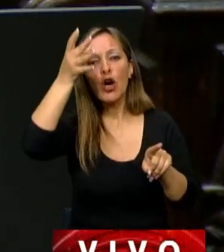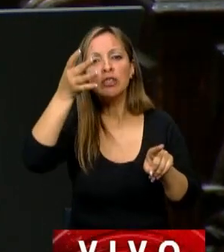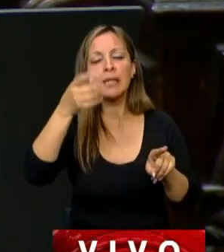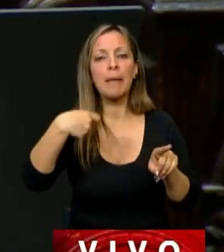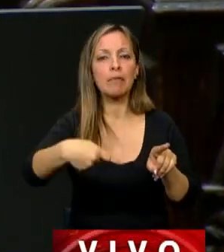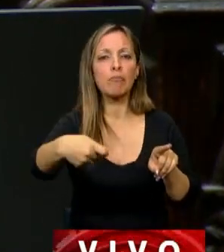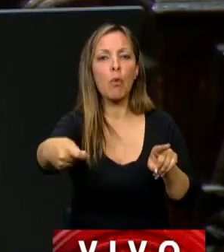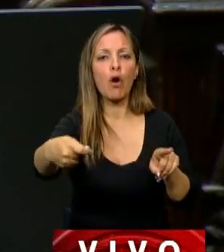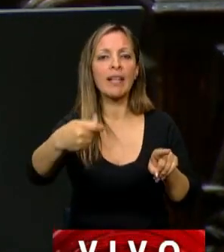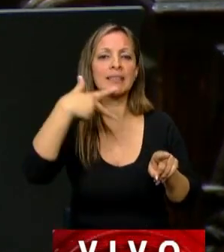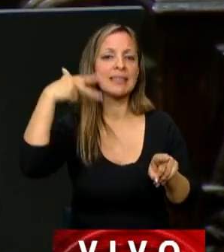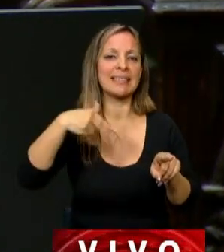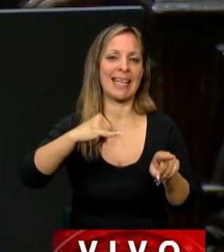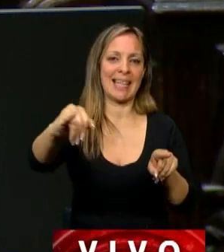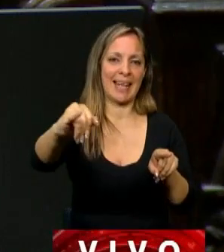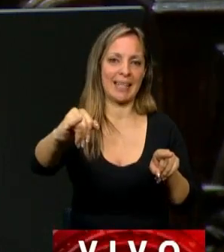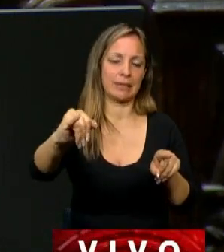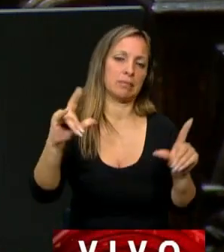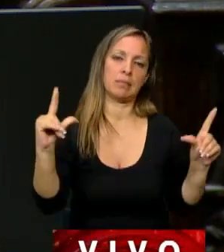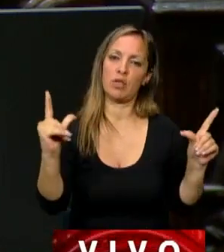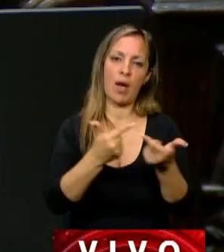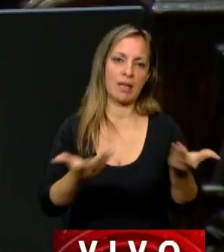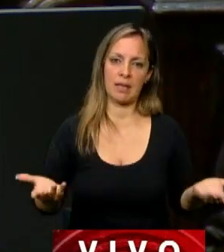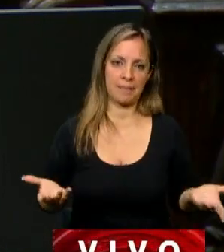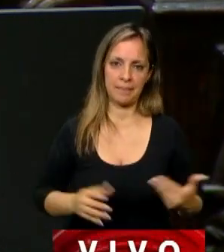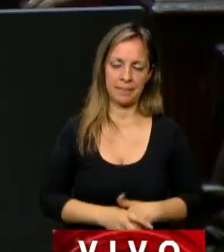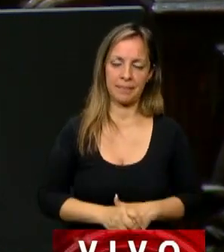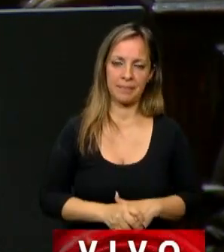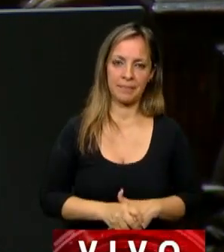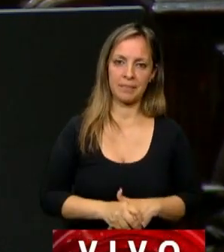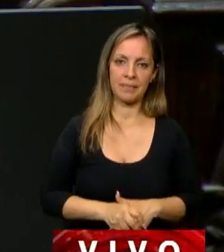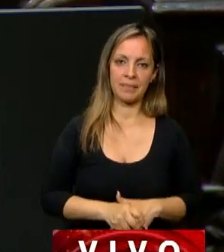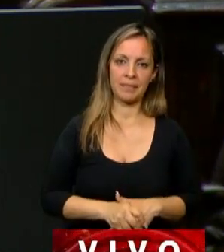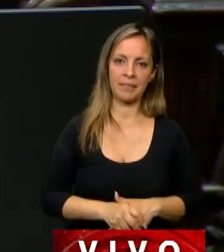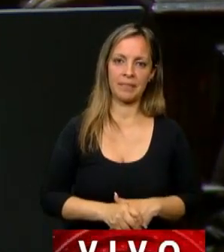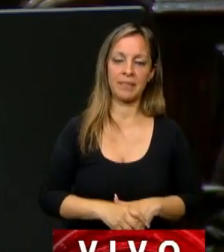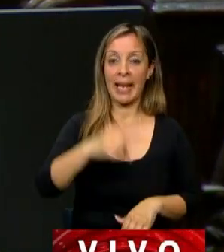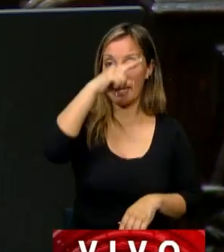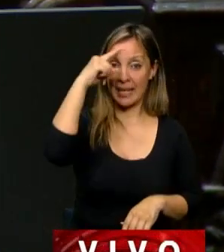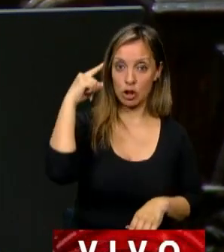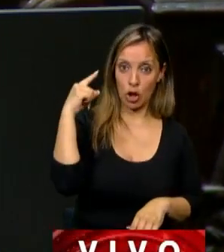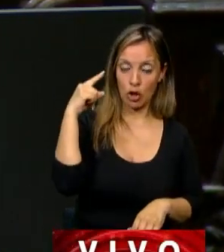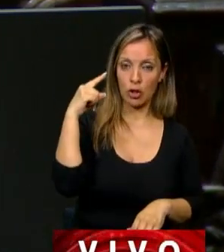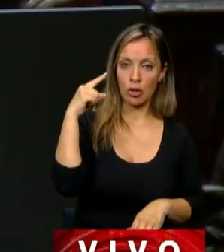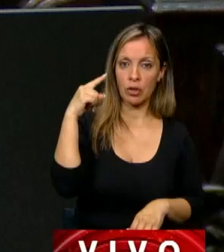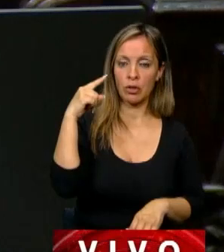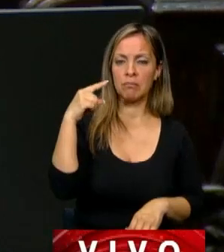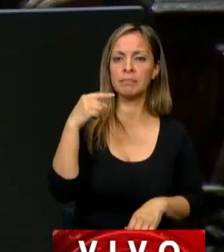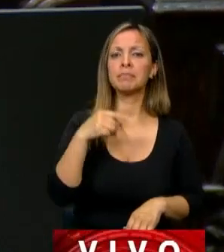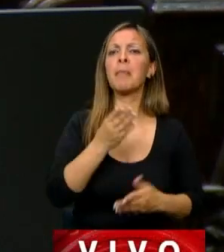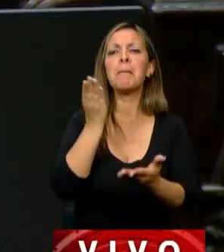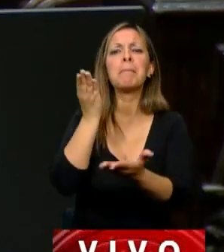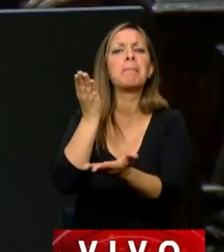con esa deuda. Insólito, reitero, a ver. La Nación, para